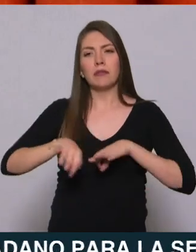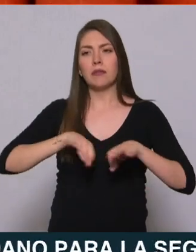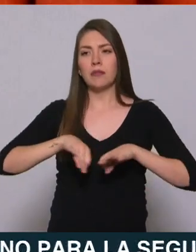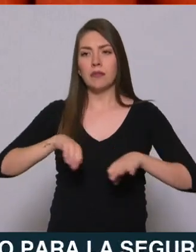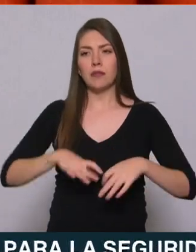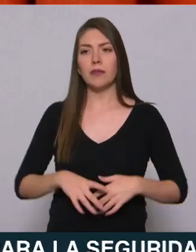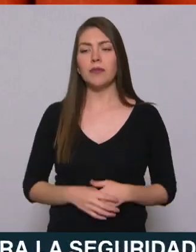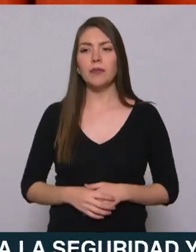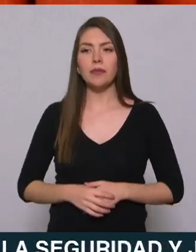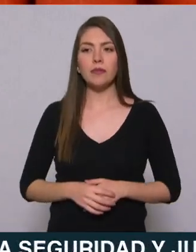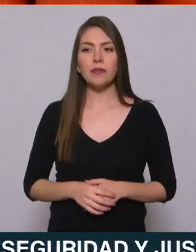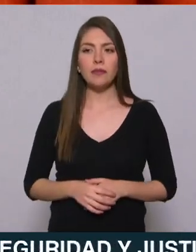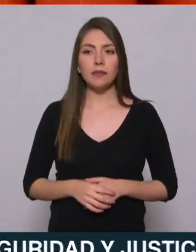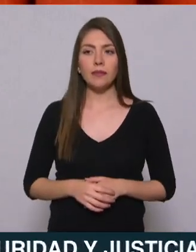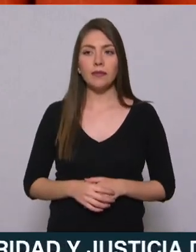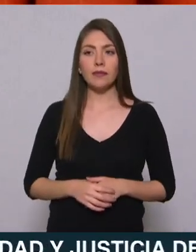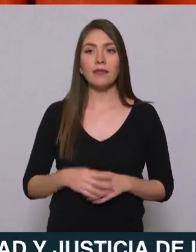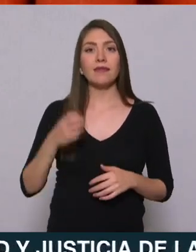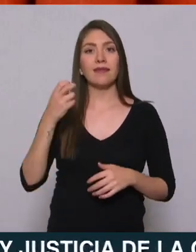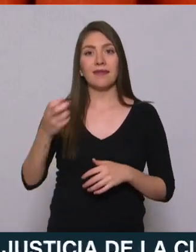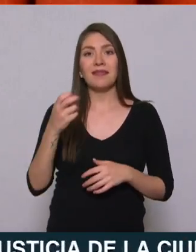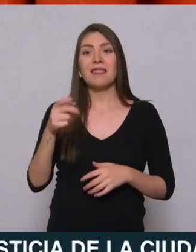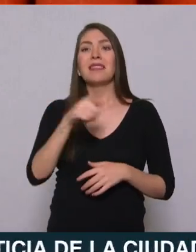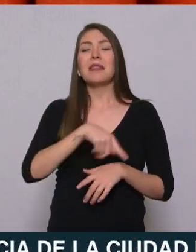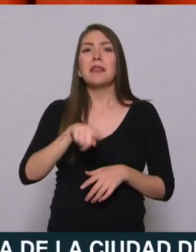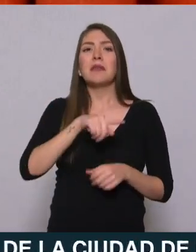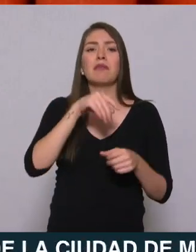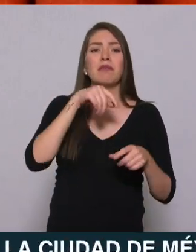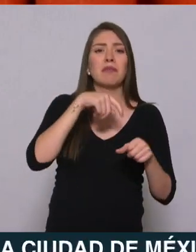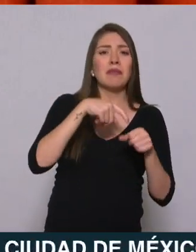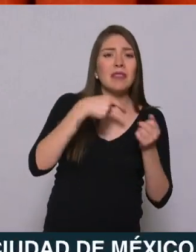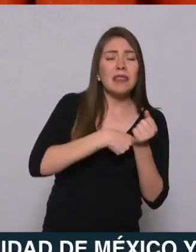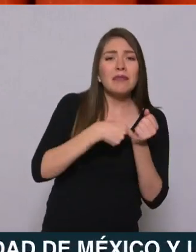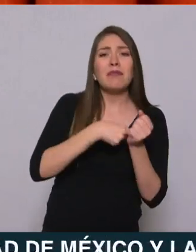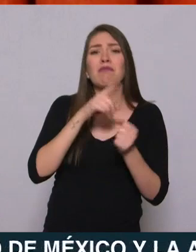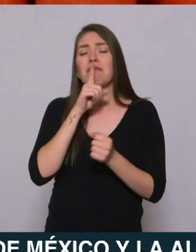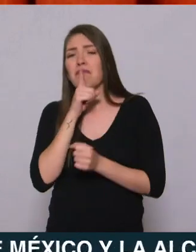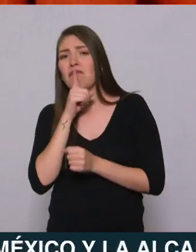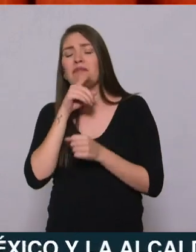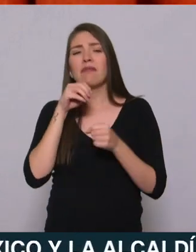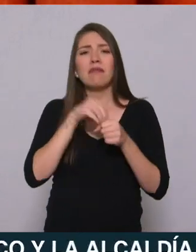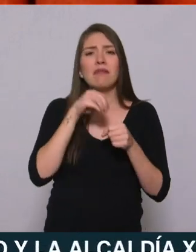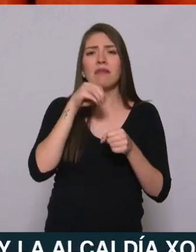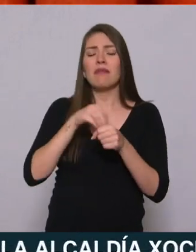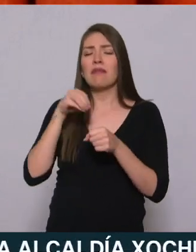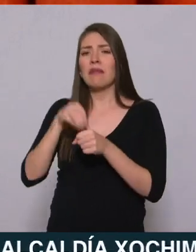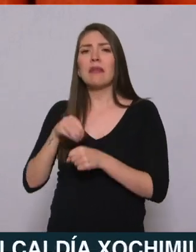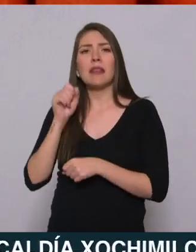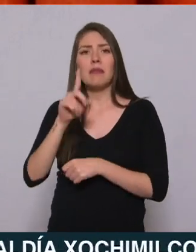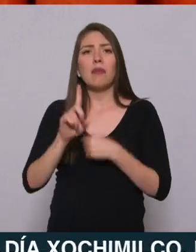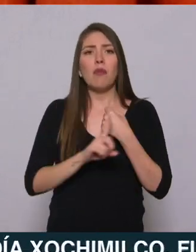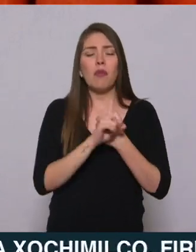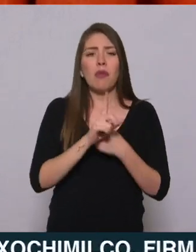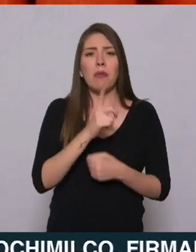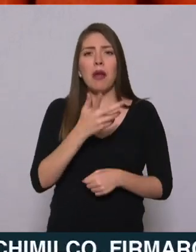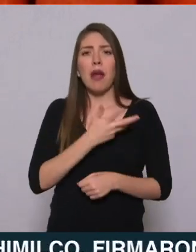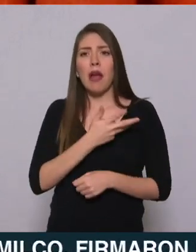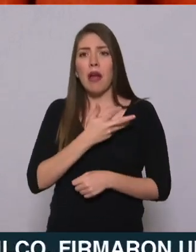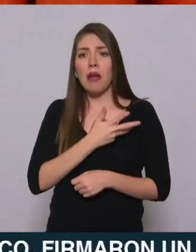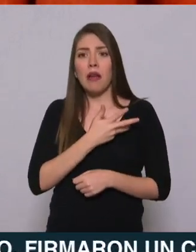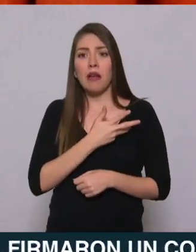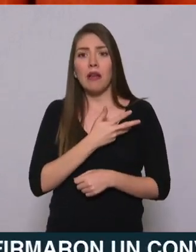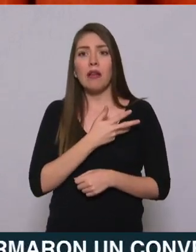de seguir ocultando la verdad de los hechos y de seguir ocultando lo que ocurre, incluso al día de hoy, al interior de